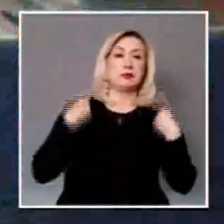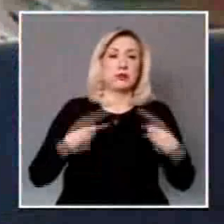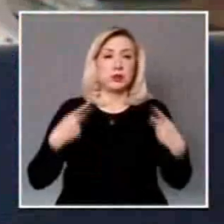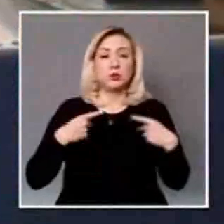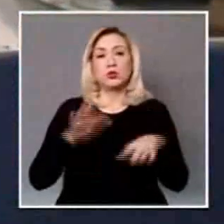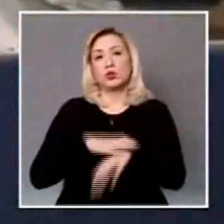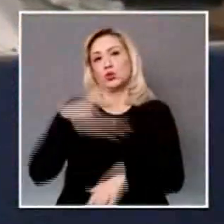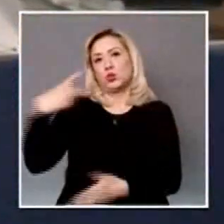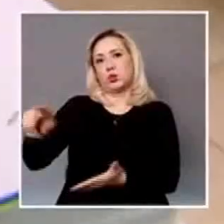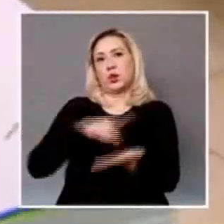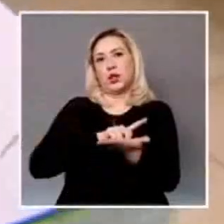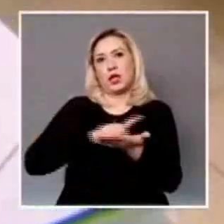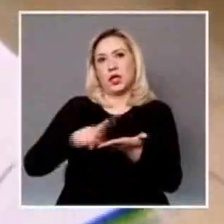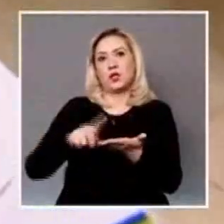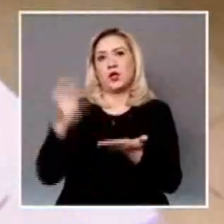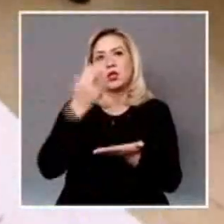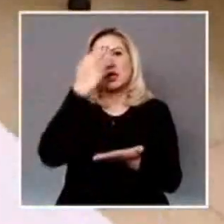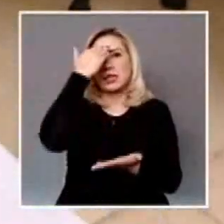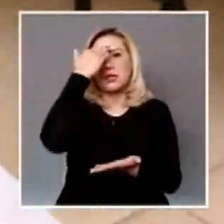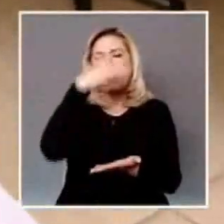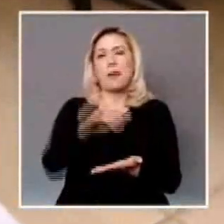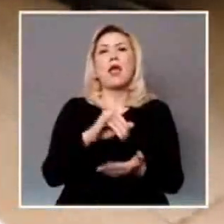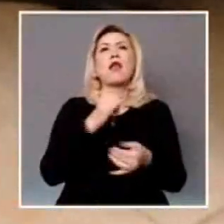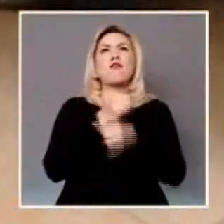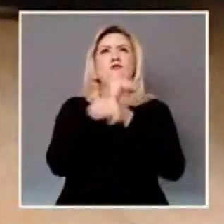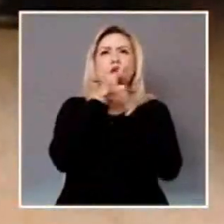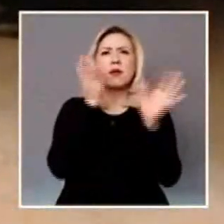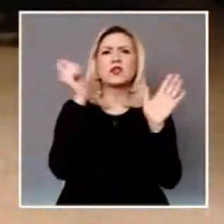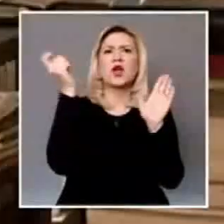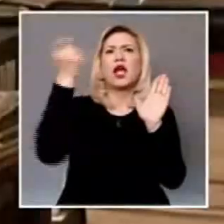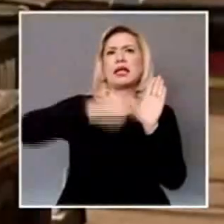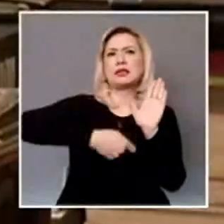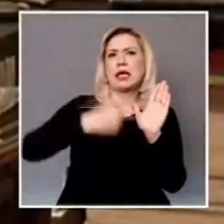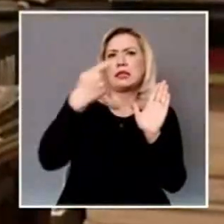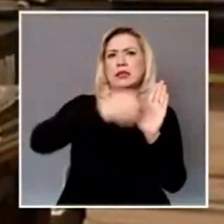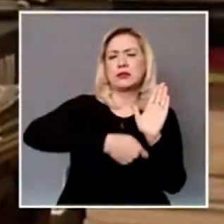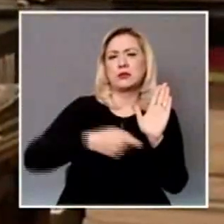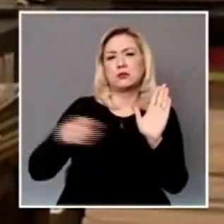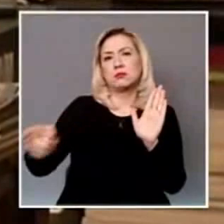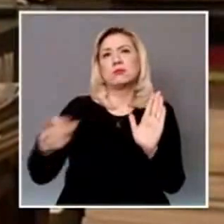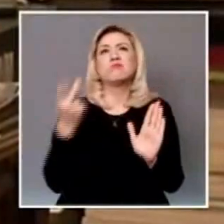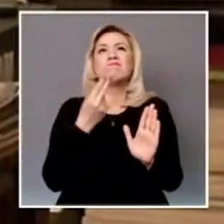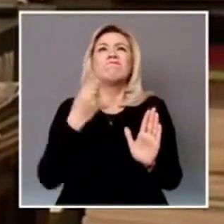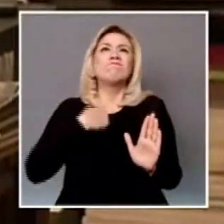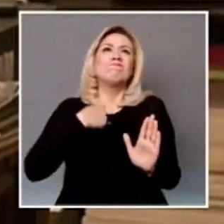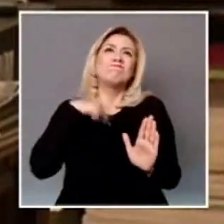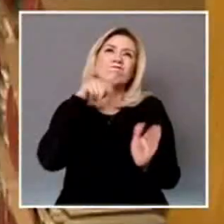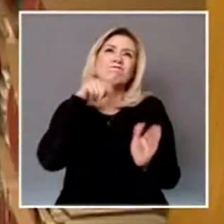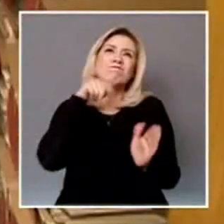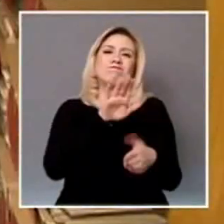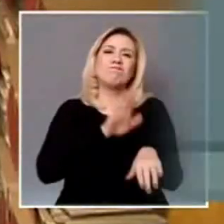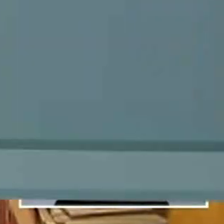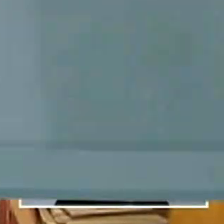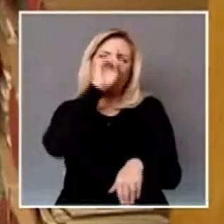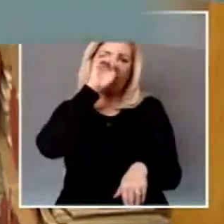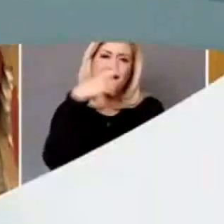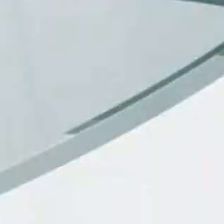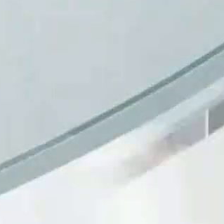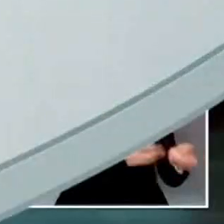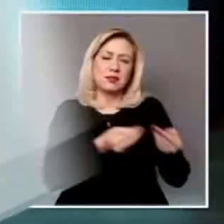acceder y disponer de la información de la forma que le permita de mejor manera su manejo y disposición.